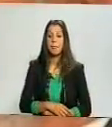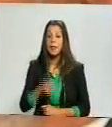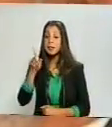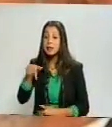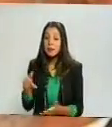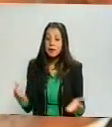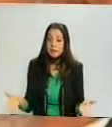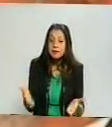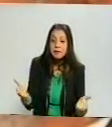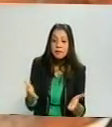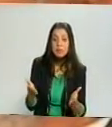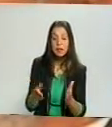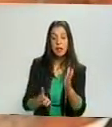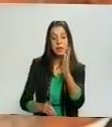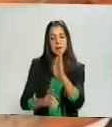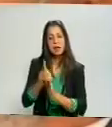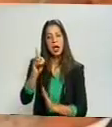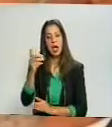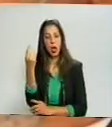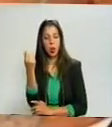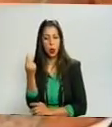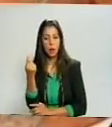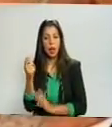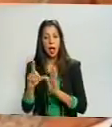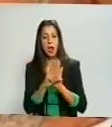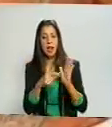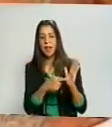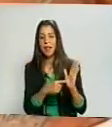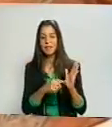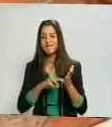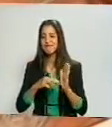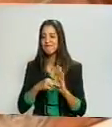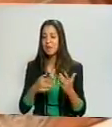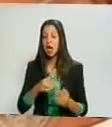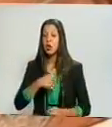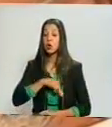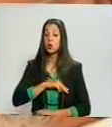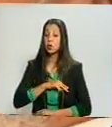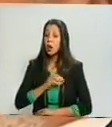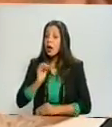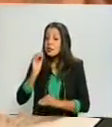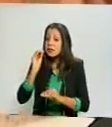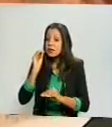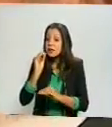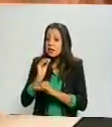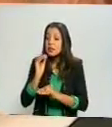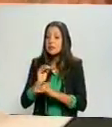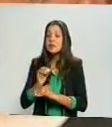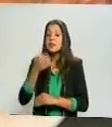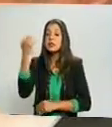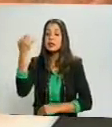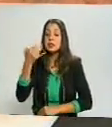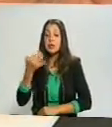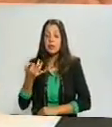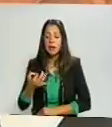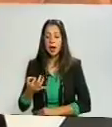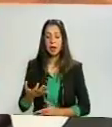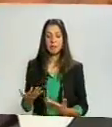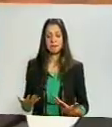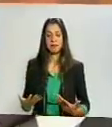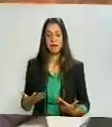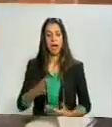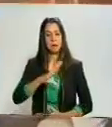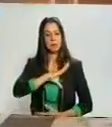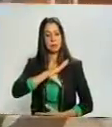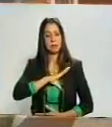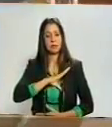el desarrollo económico, esta ley nos permite a nosotros preservar, ¿verdad?, nuestro